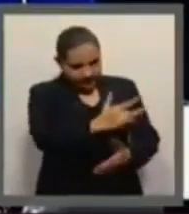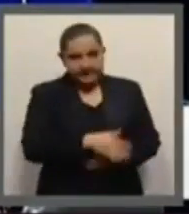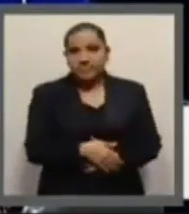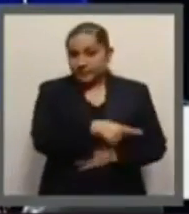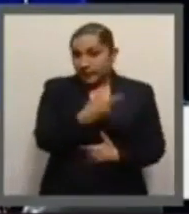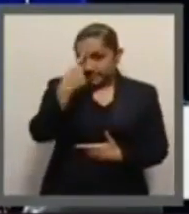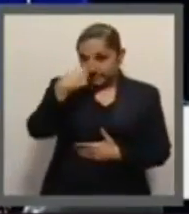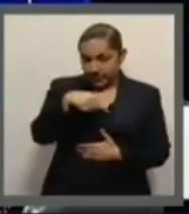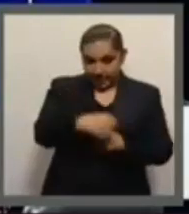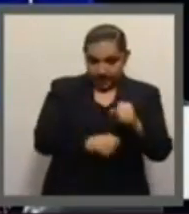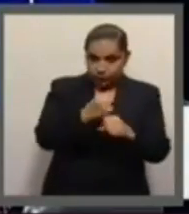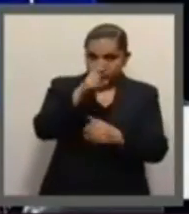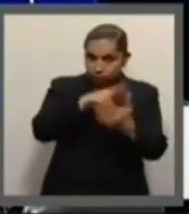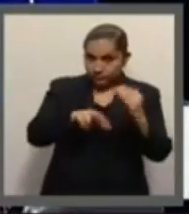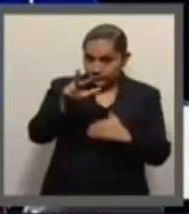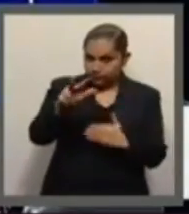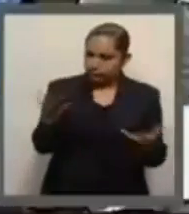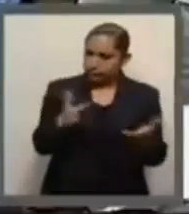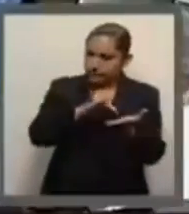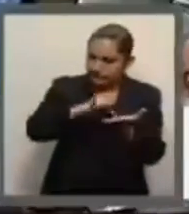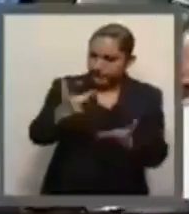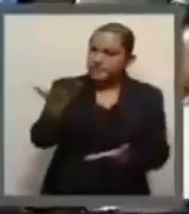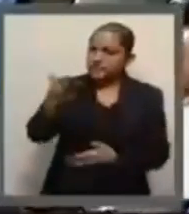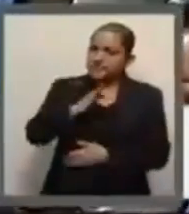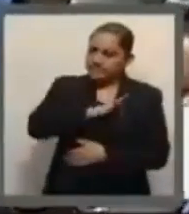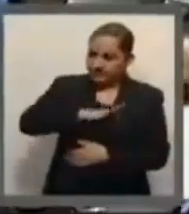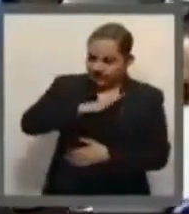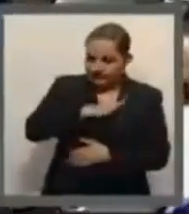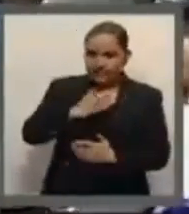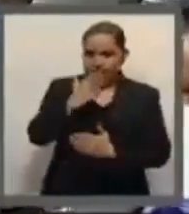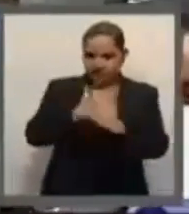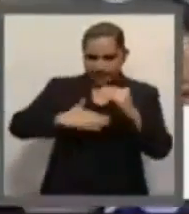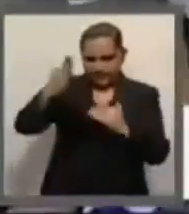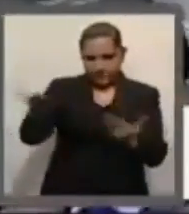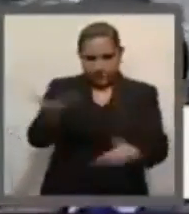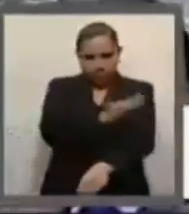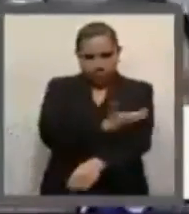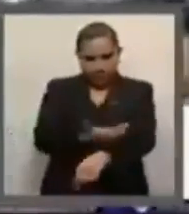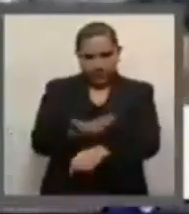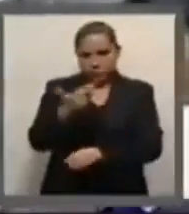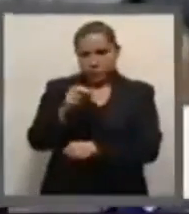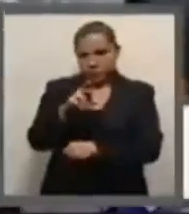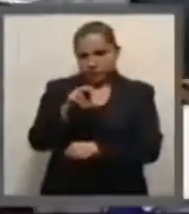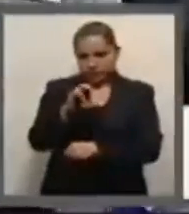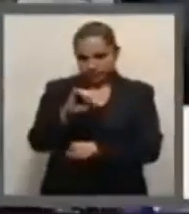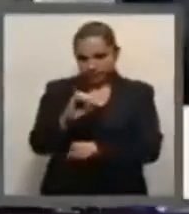año 2018. Perdón. Muchas felicidades y mucho éxito, compañero Horacio. Gracias.